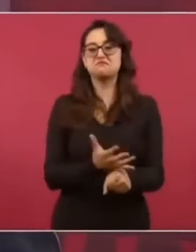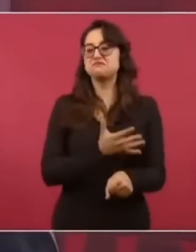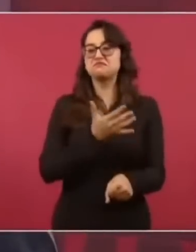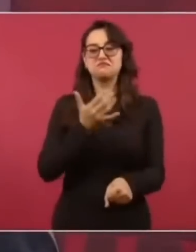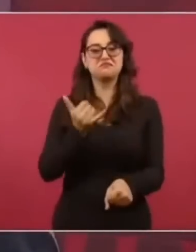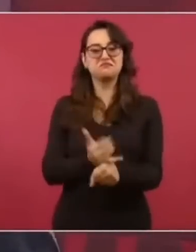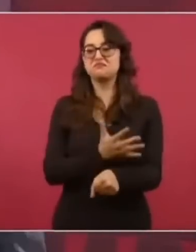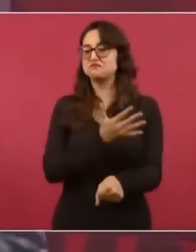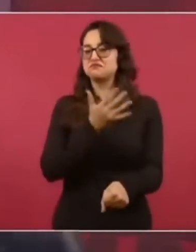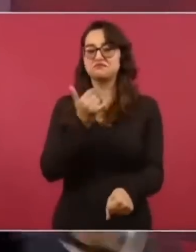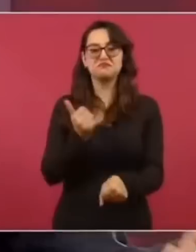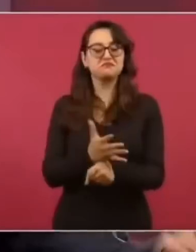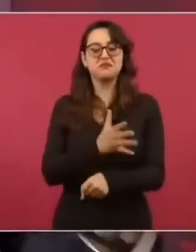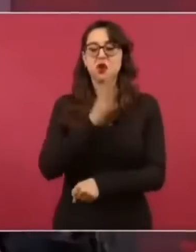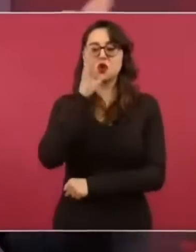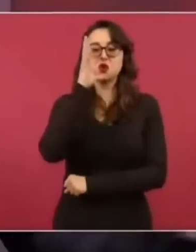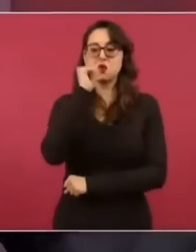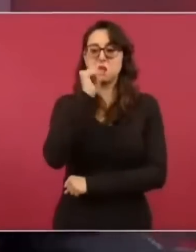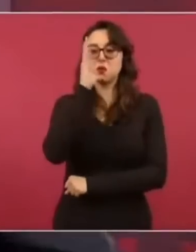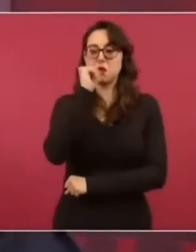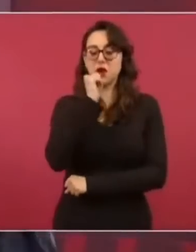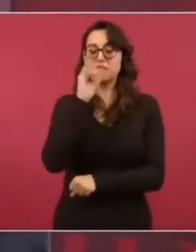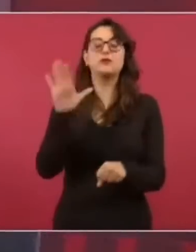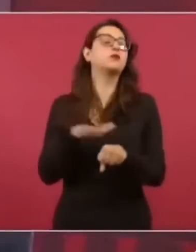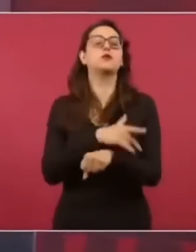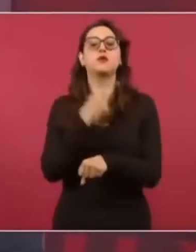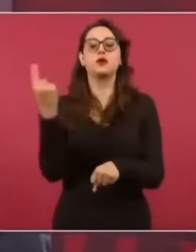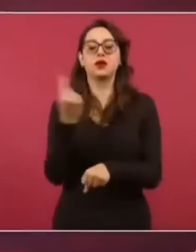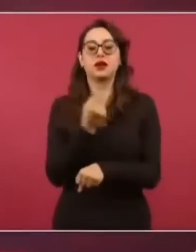Porque aun cuando los legisladores